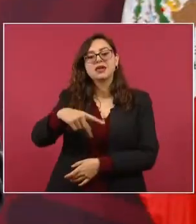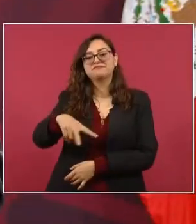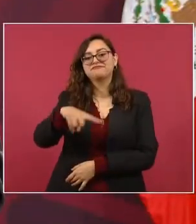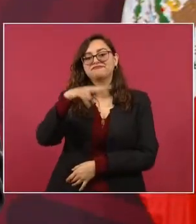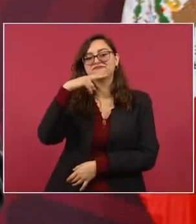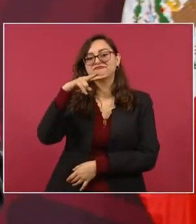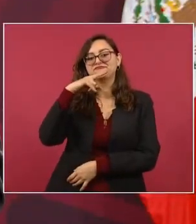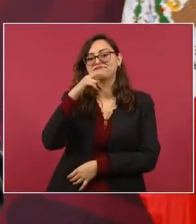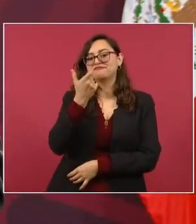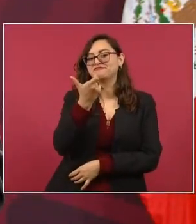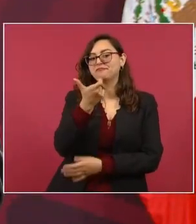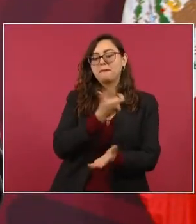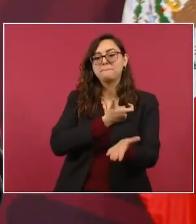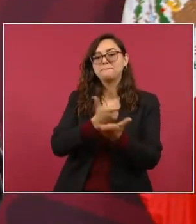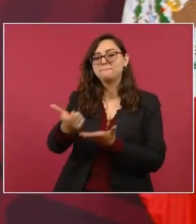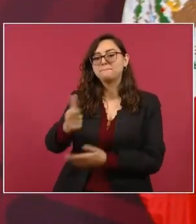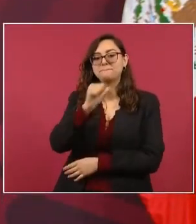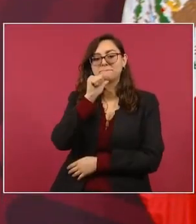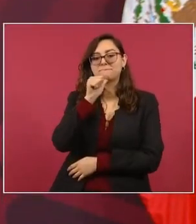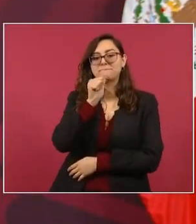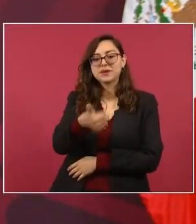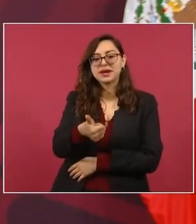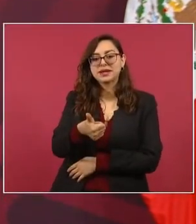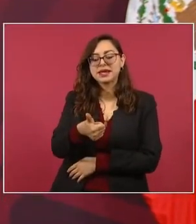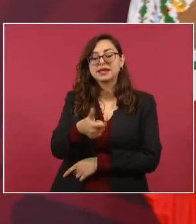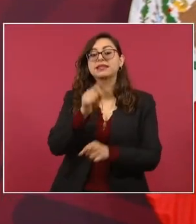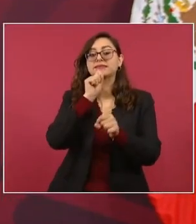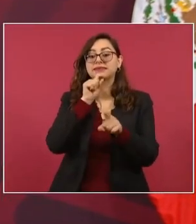trabajadores y también que no adquieran